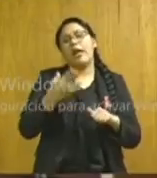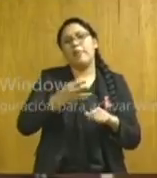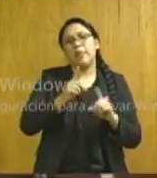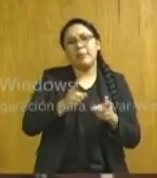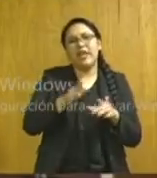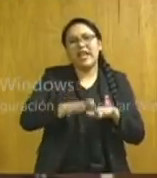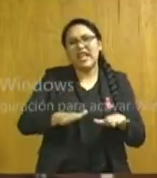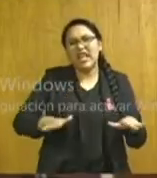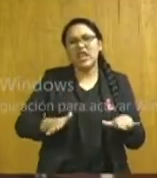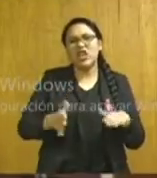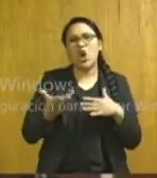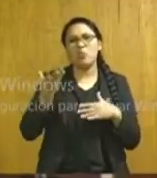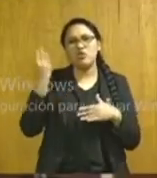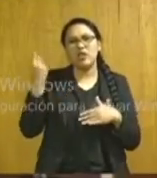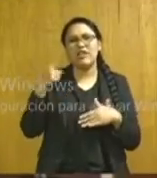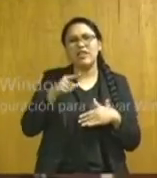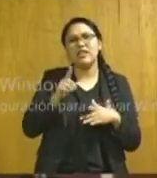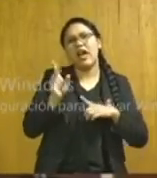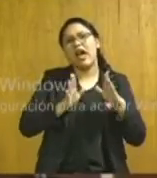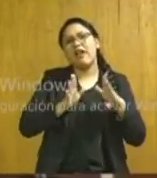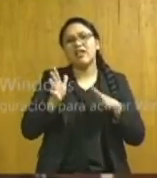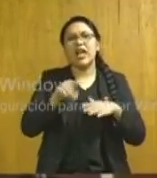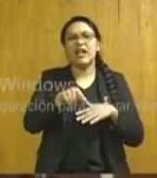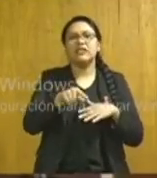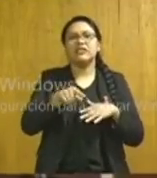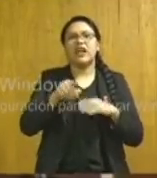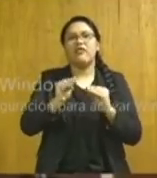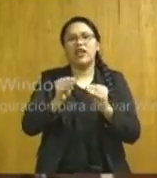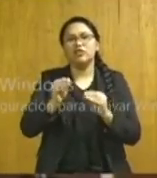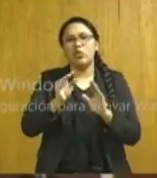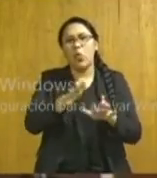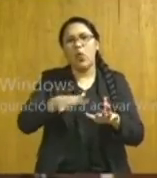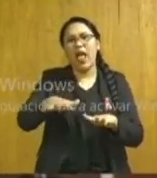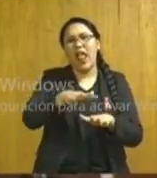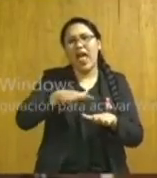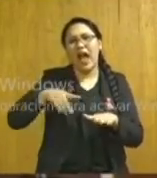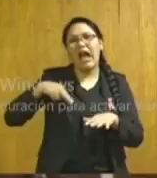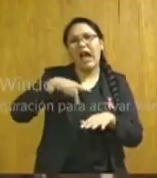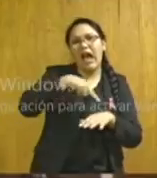ahí, a veces porque juegan, a veces porque transitan.